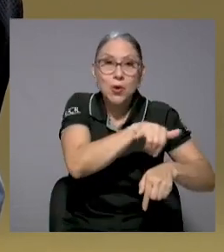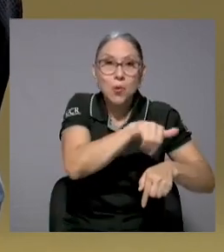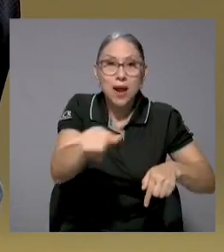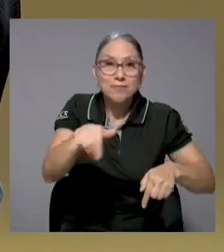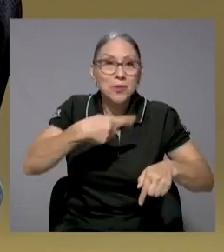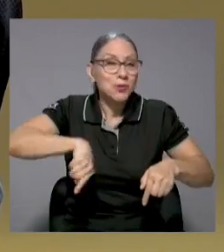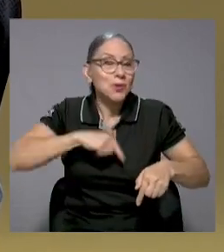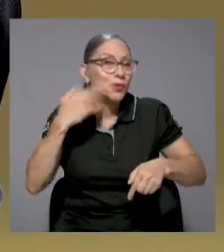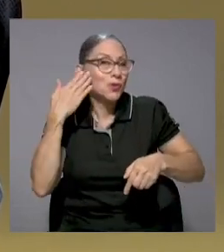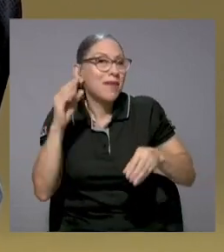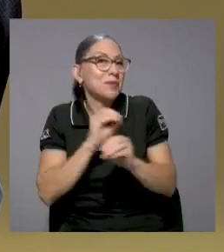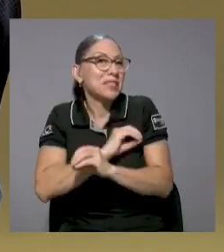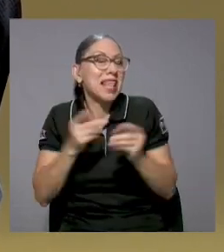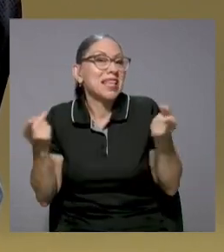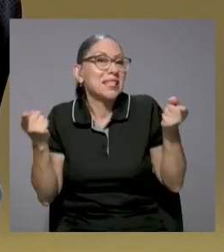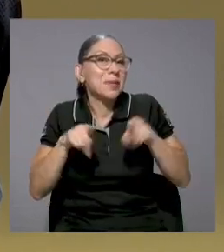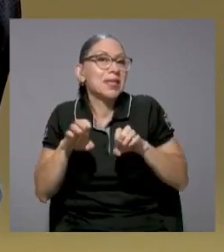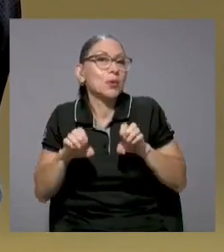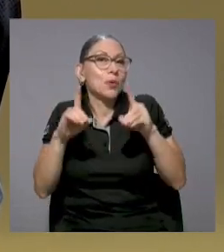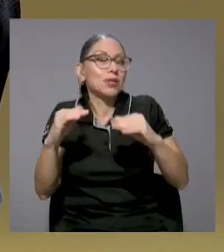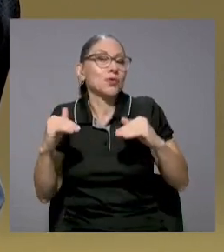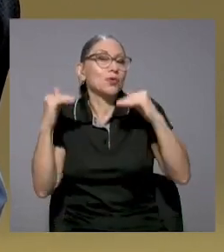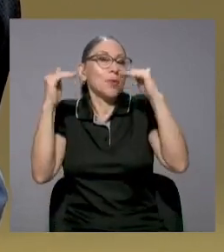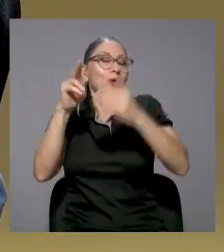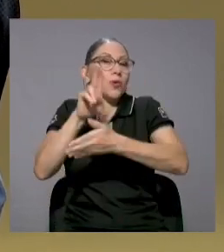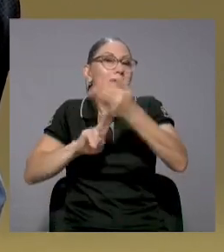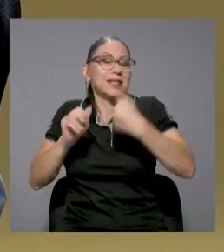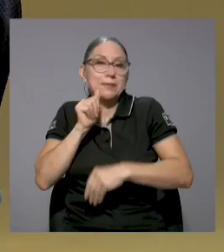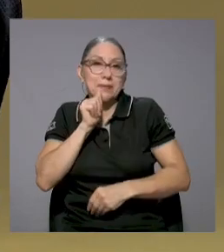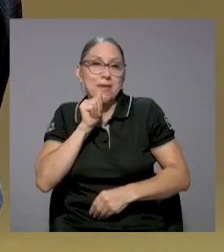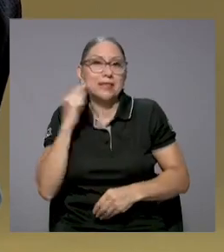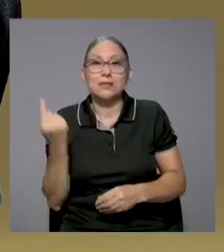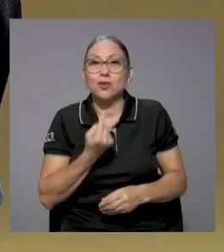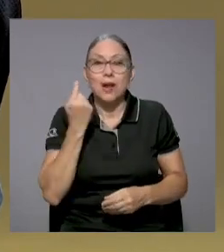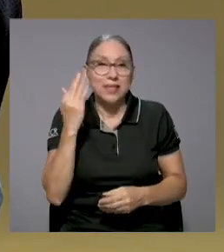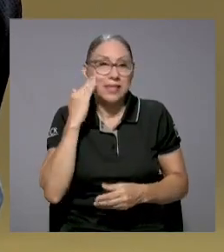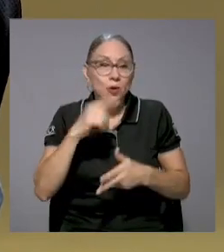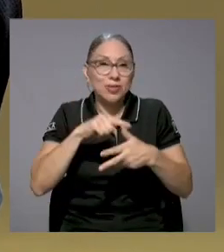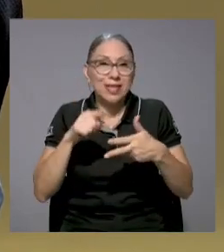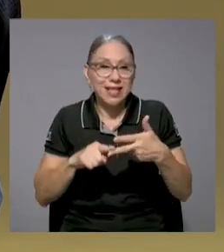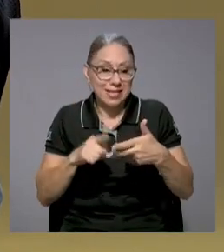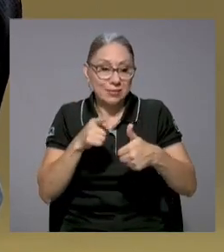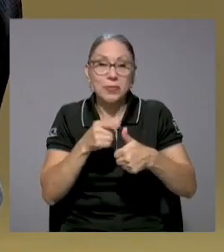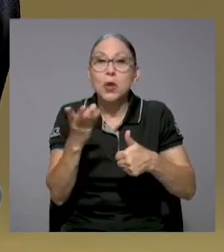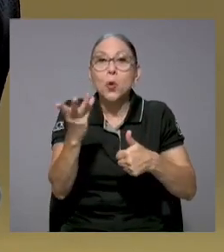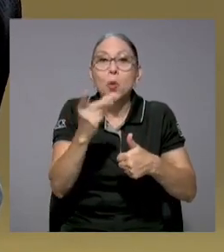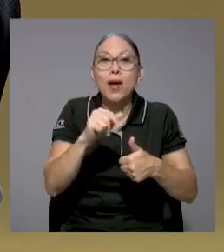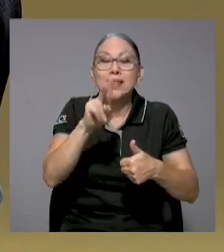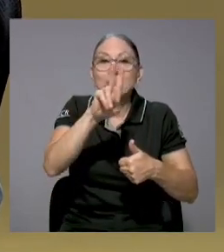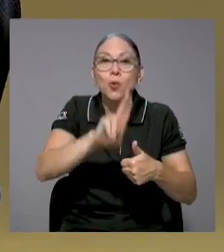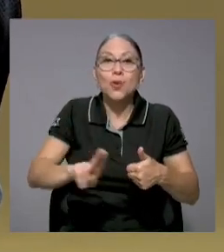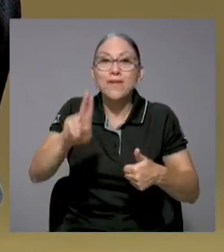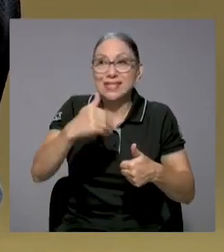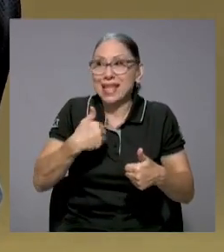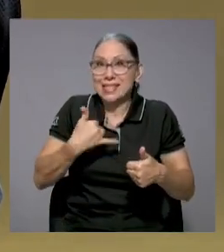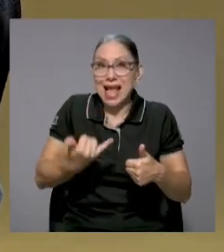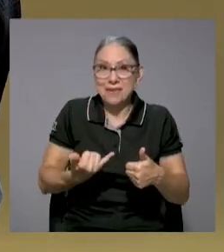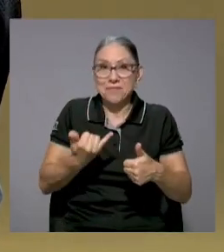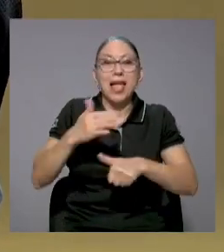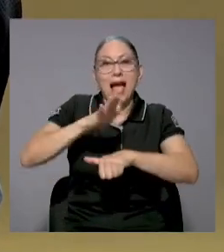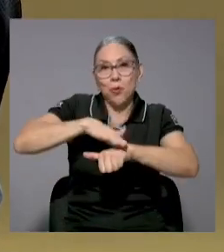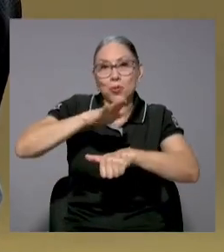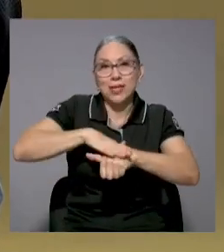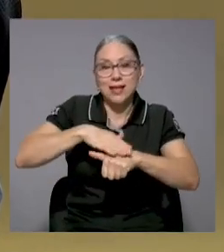sobre el sector privado de educación superior. Solamente se conocen 3 datos: cuántas universidades existen, porque están autorizadas para